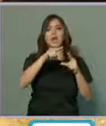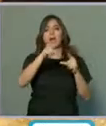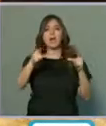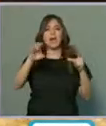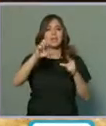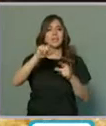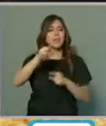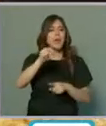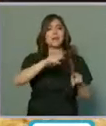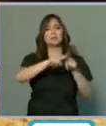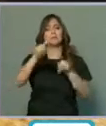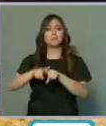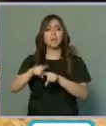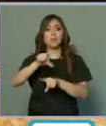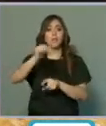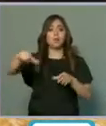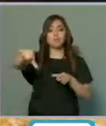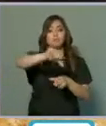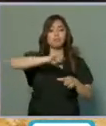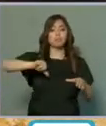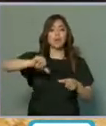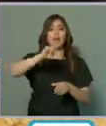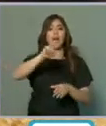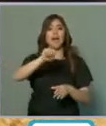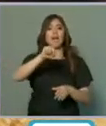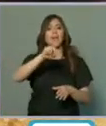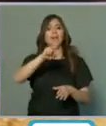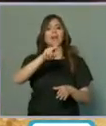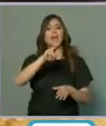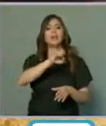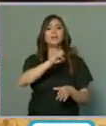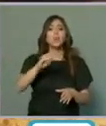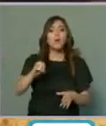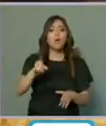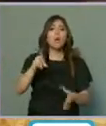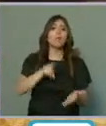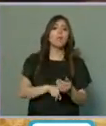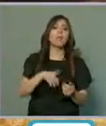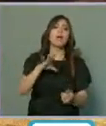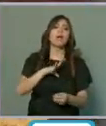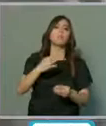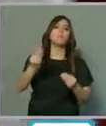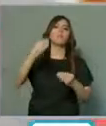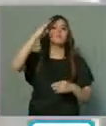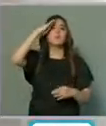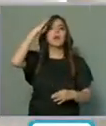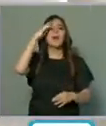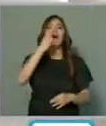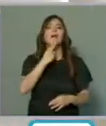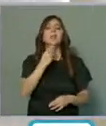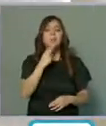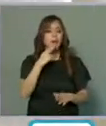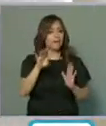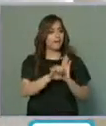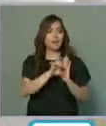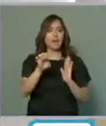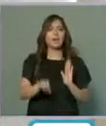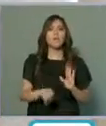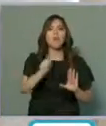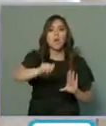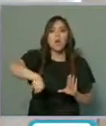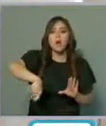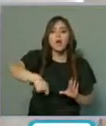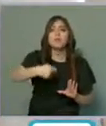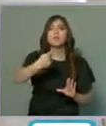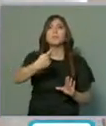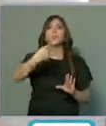¿no? Y le estamos poniendo aderezos que tienen una muy alta cantidad de azúcar. ¿Cómo lo podemos ver? Si el sabor de primera instancia es dulce,